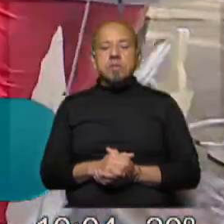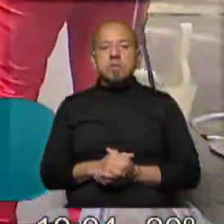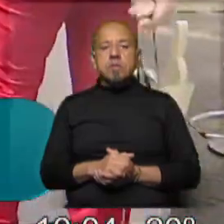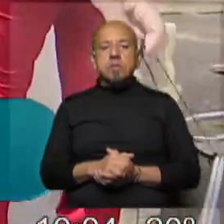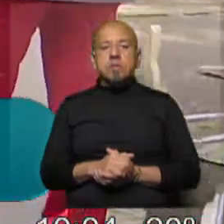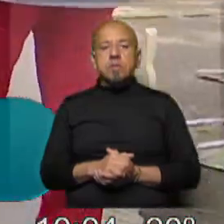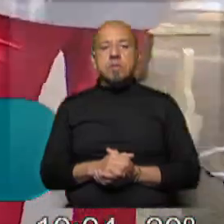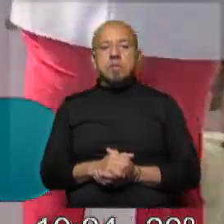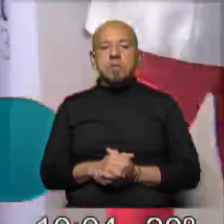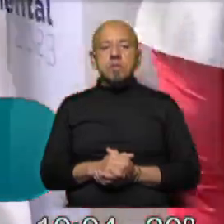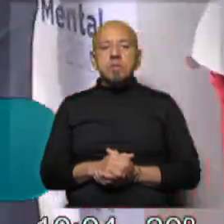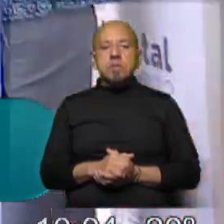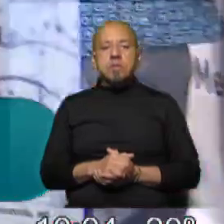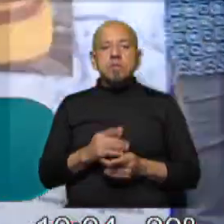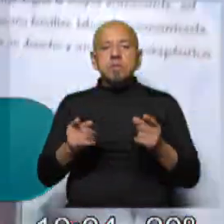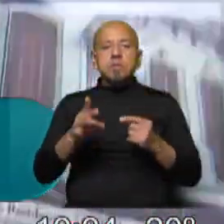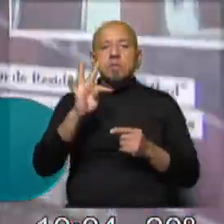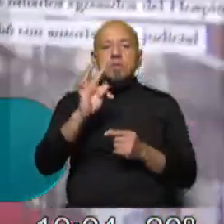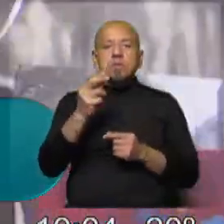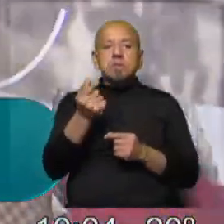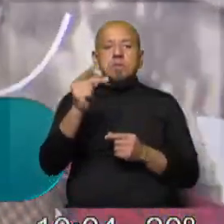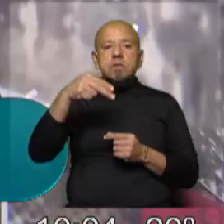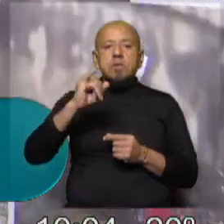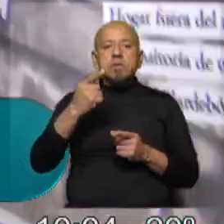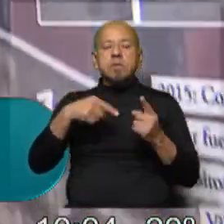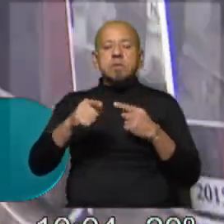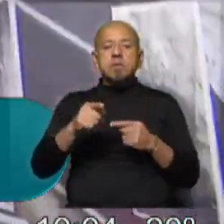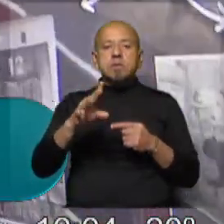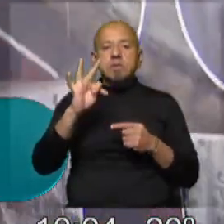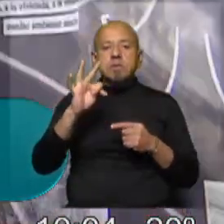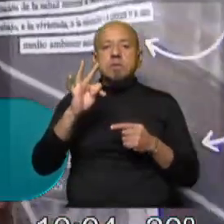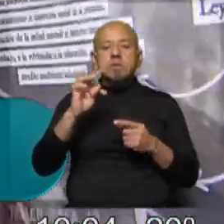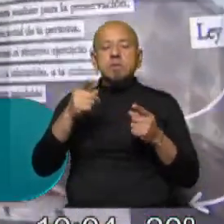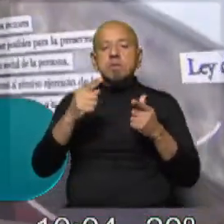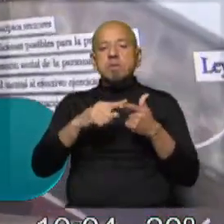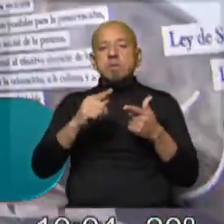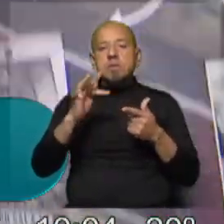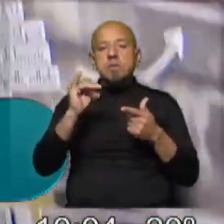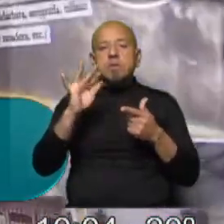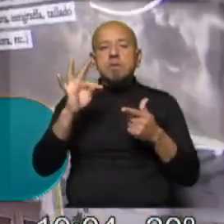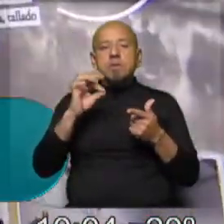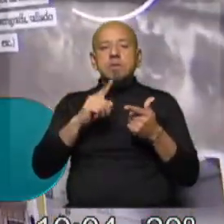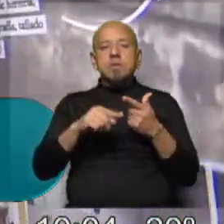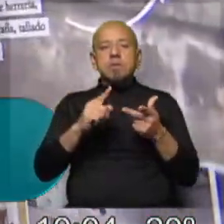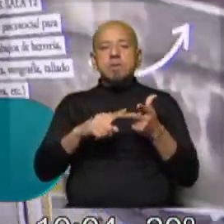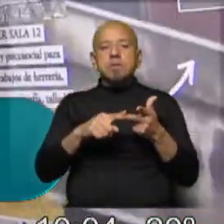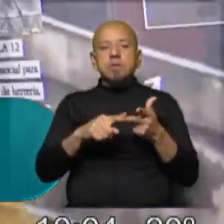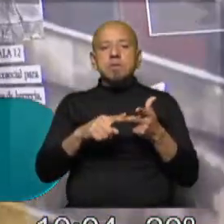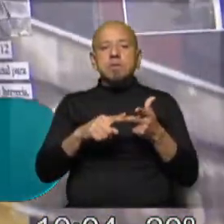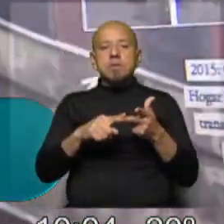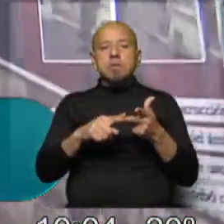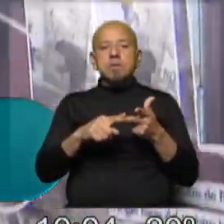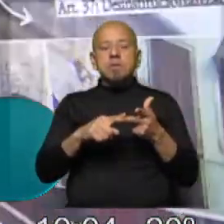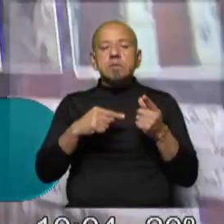Selva, le mando un saludo enorme a Tania Tavares, Fito Gali, Flor Infante, están en el estudio, le mando un cariño enorme, Tania. Dijo cosas muy lindas. Sí, sí,